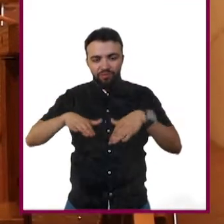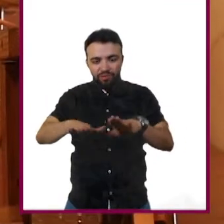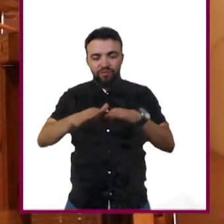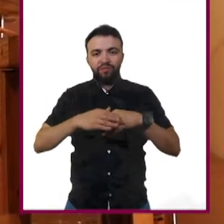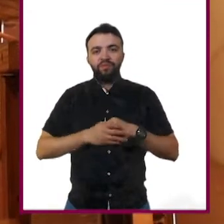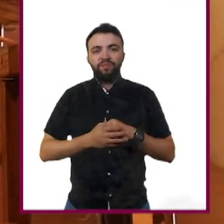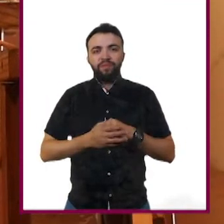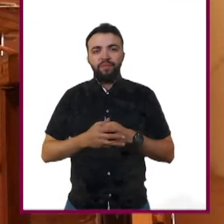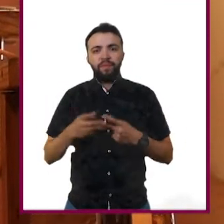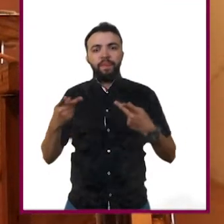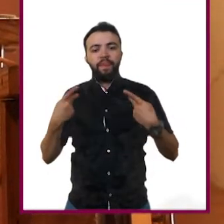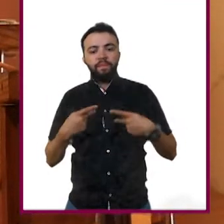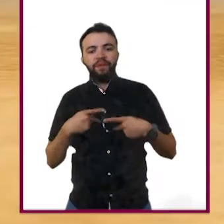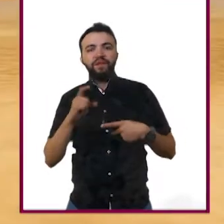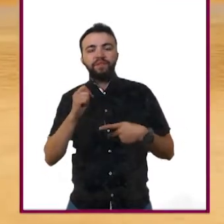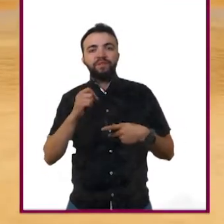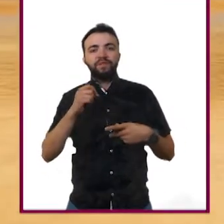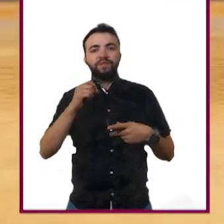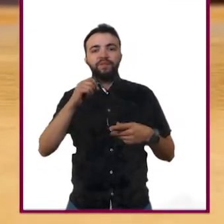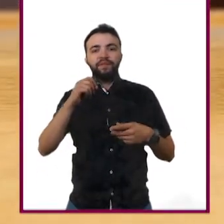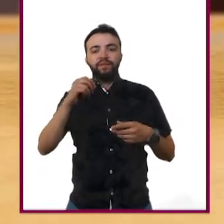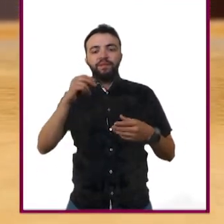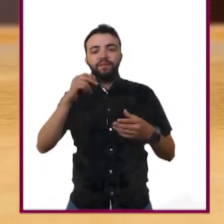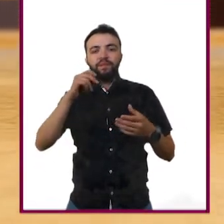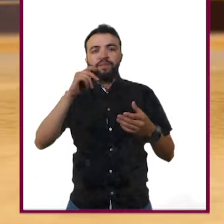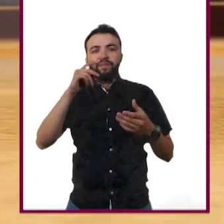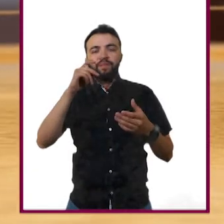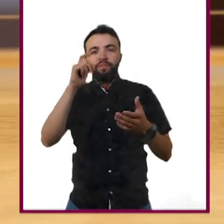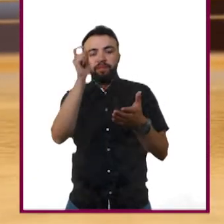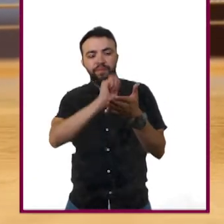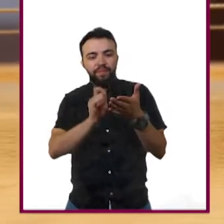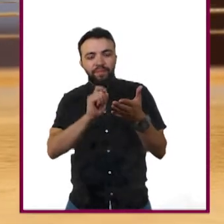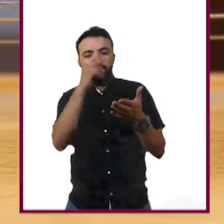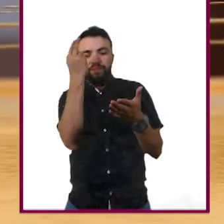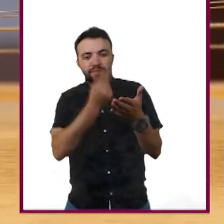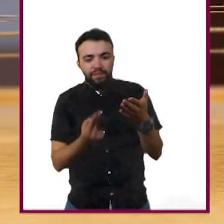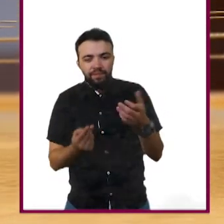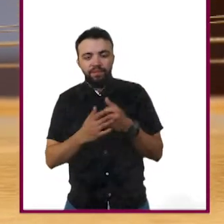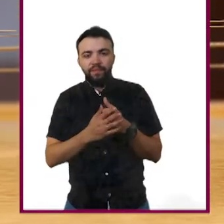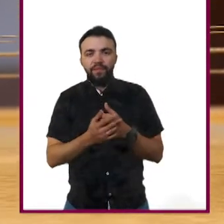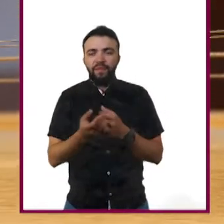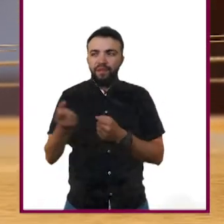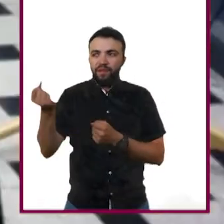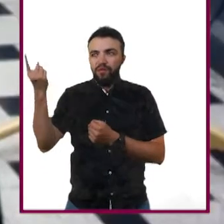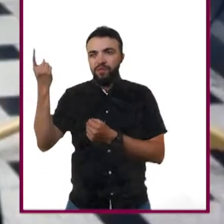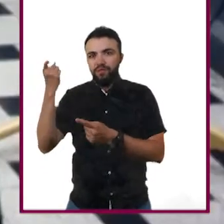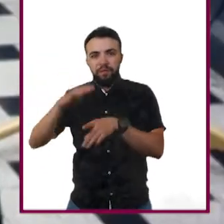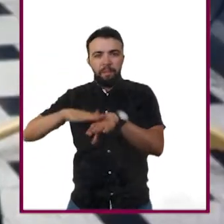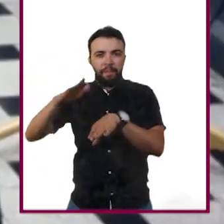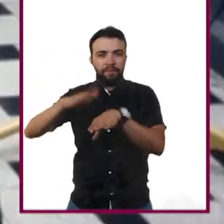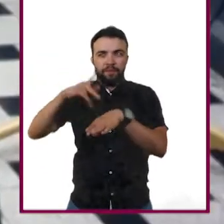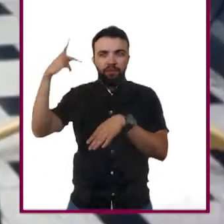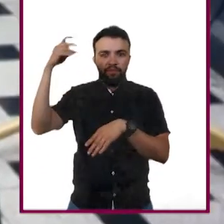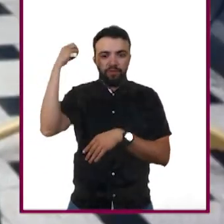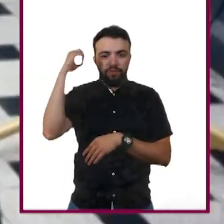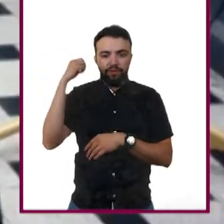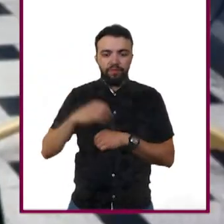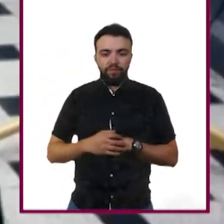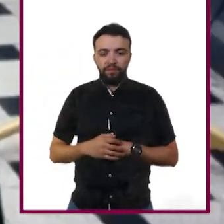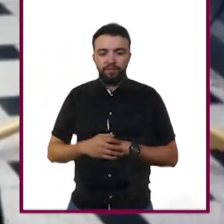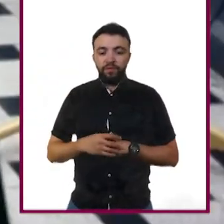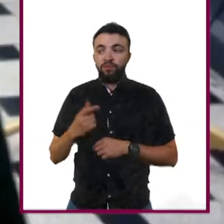gente que tiñe las lanas y muchos artesanos más en Oaxaca. Y estando en